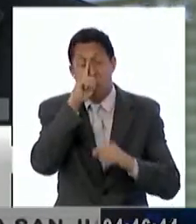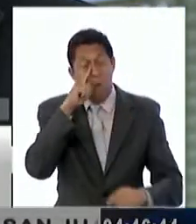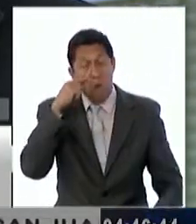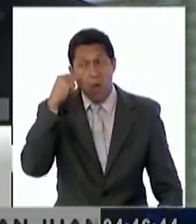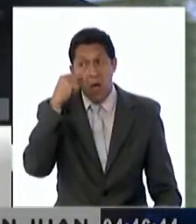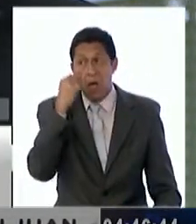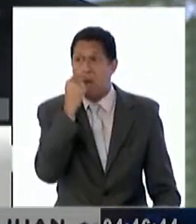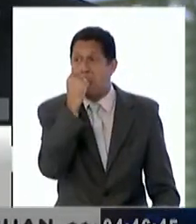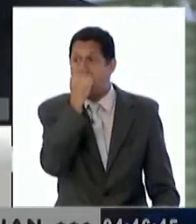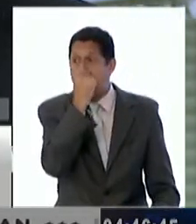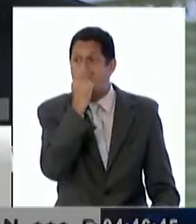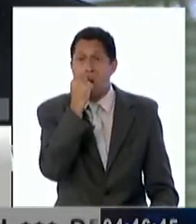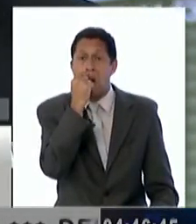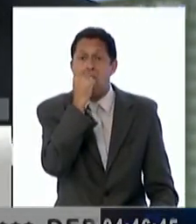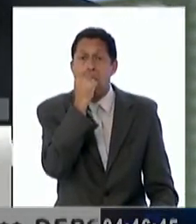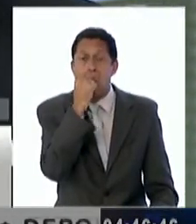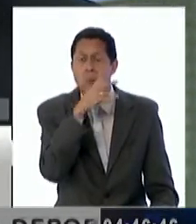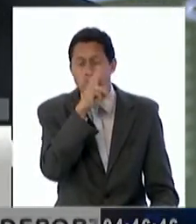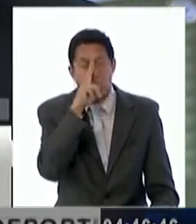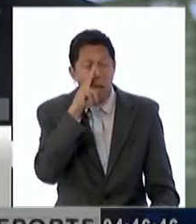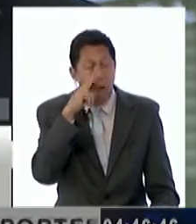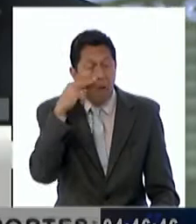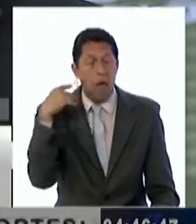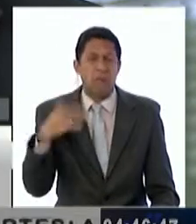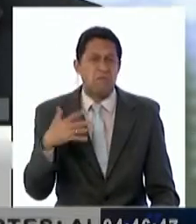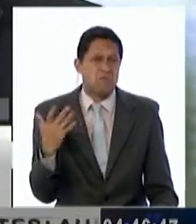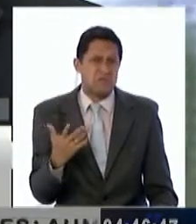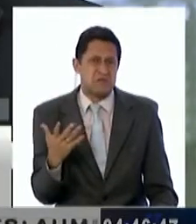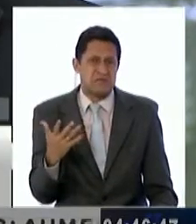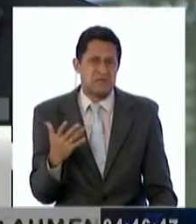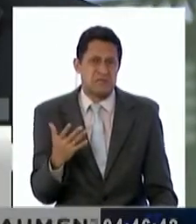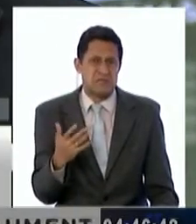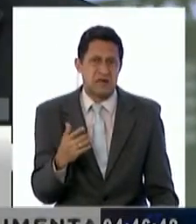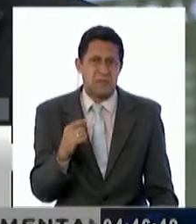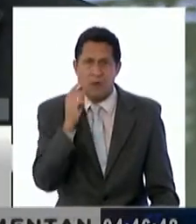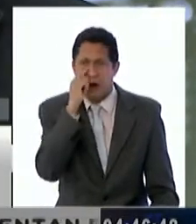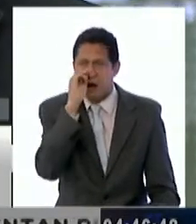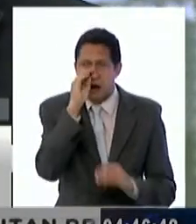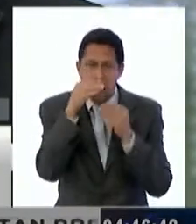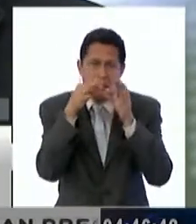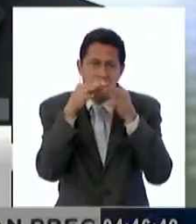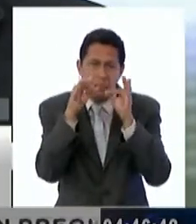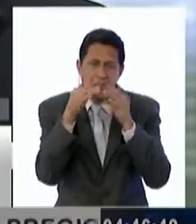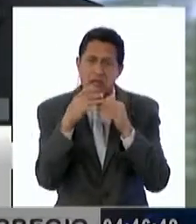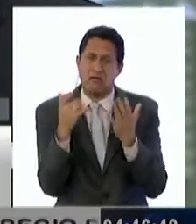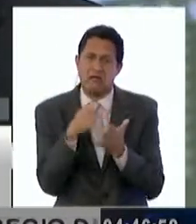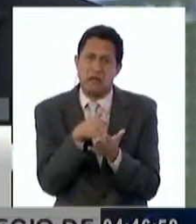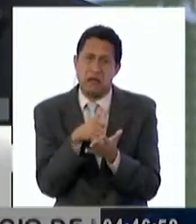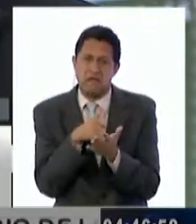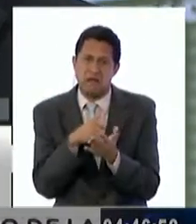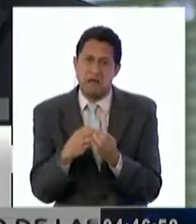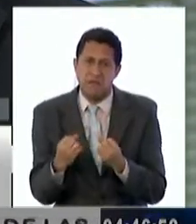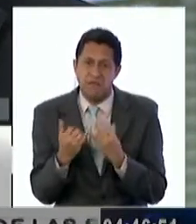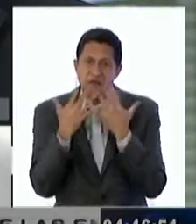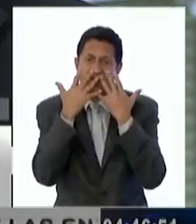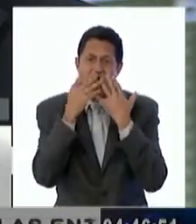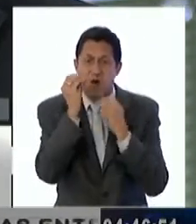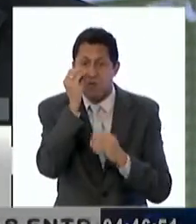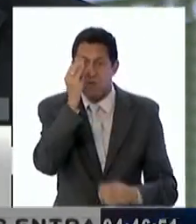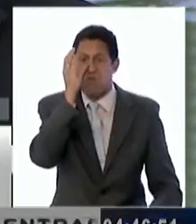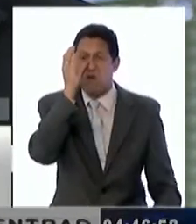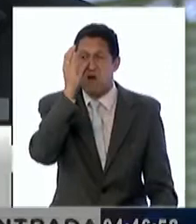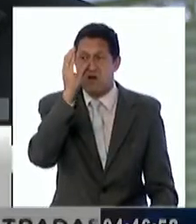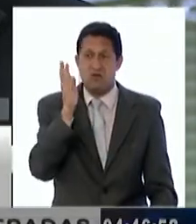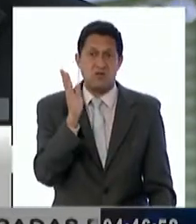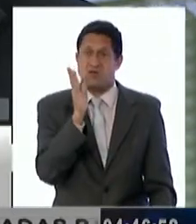del septo nasal en la parte de adentro porque porque el cartílago es muy sensible y cuando hay infecciones o hematomas y no le